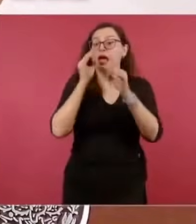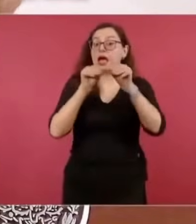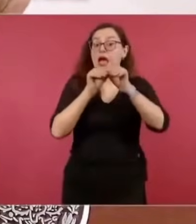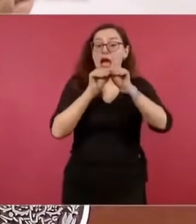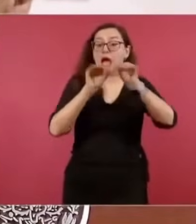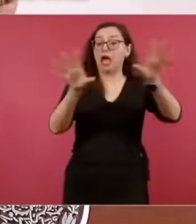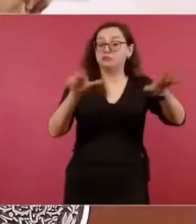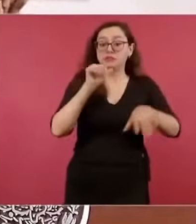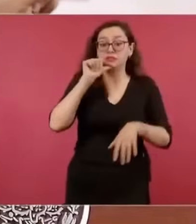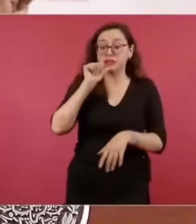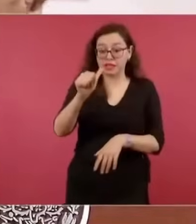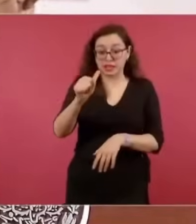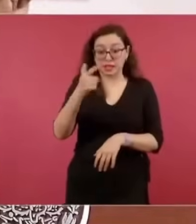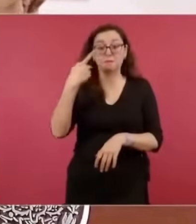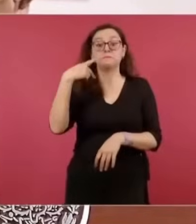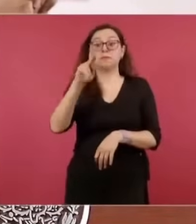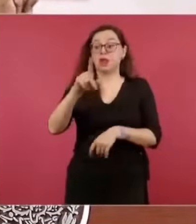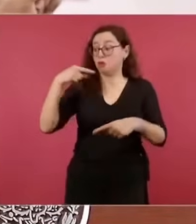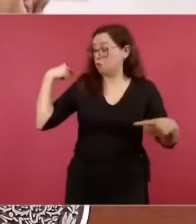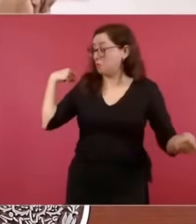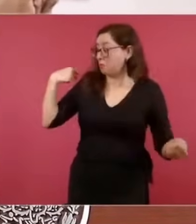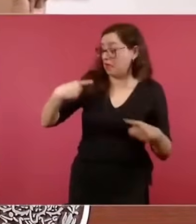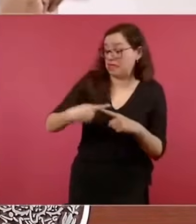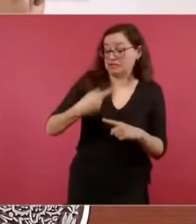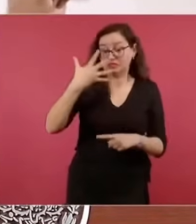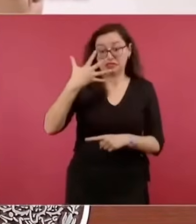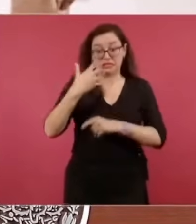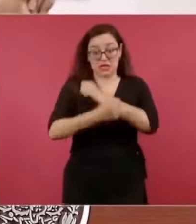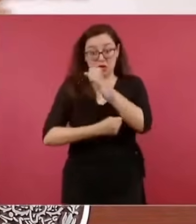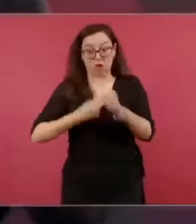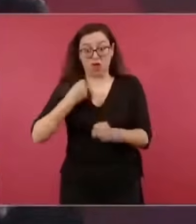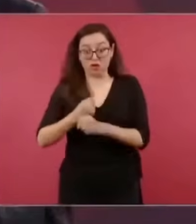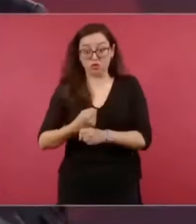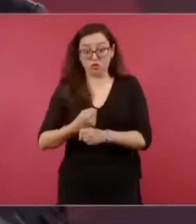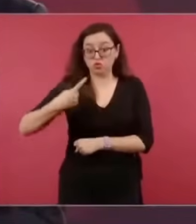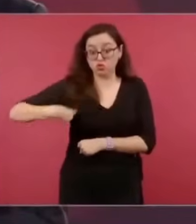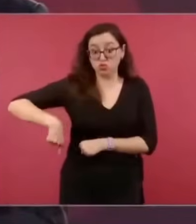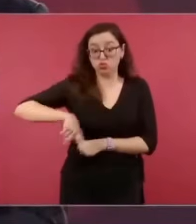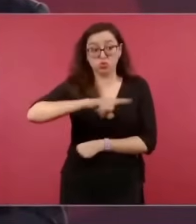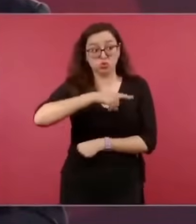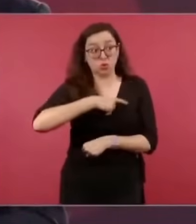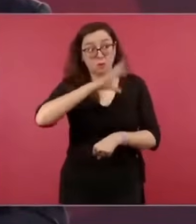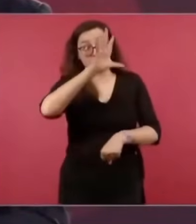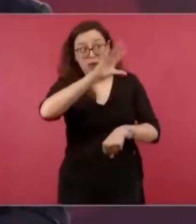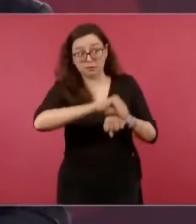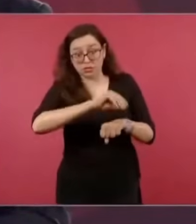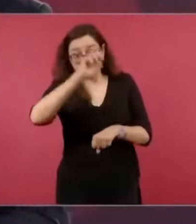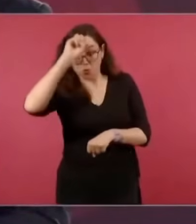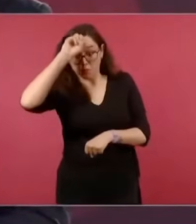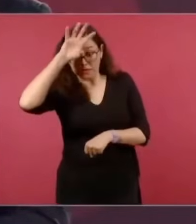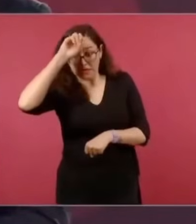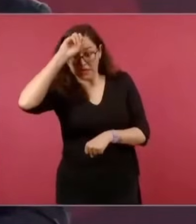para explotar minería a cielo abierto.